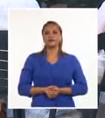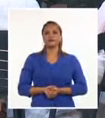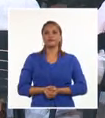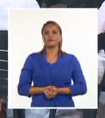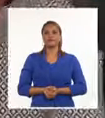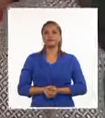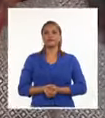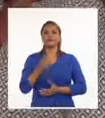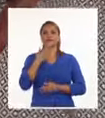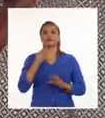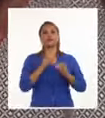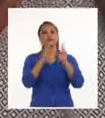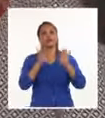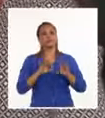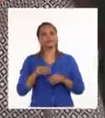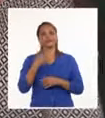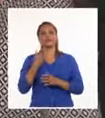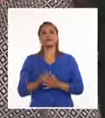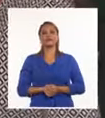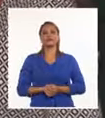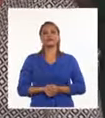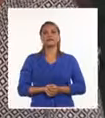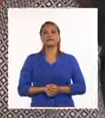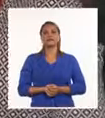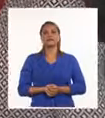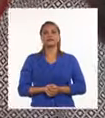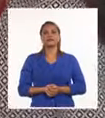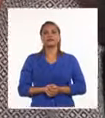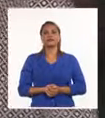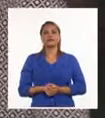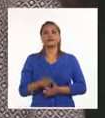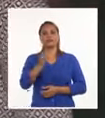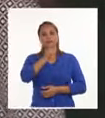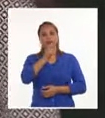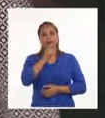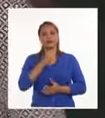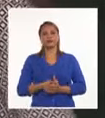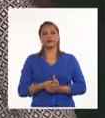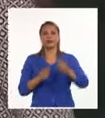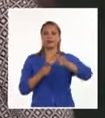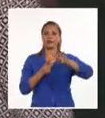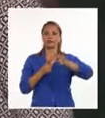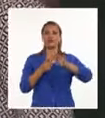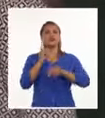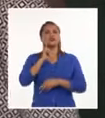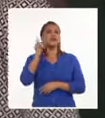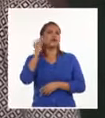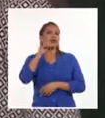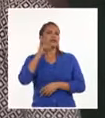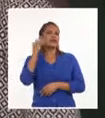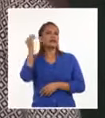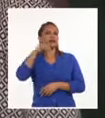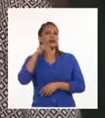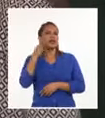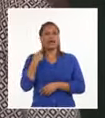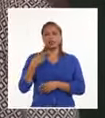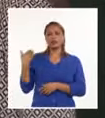Hola, buenos días, secretario, ¿cómo está? Igni Ángel, de Venezolana de Televisión. Quisiera conocer, hace pocos días usted dijo